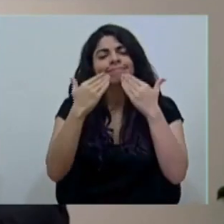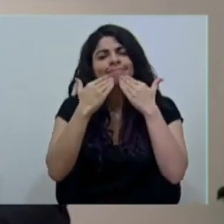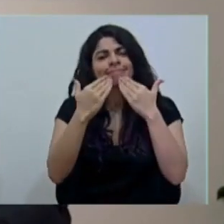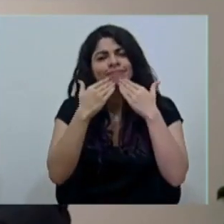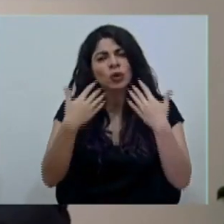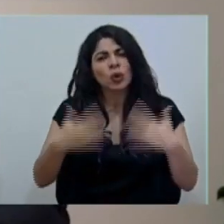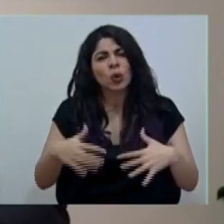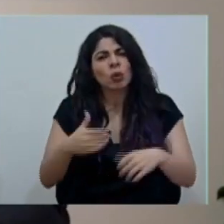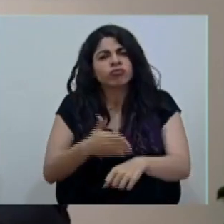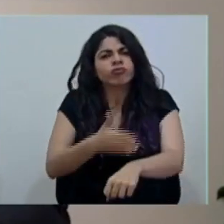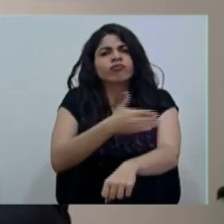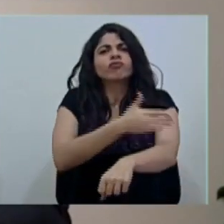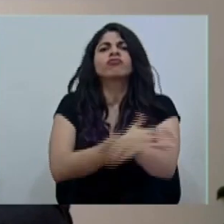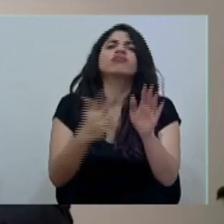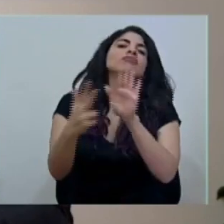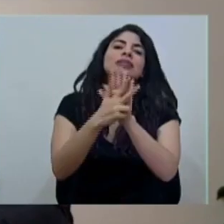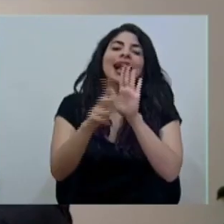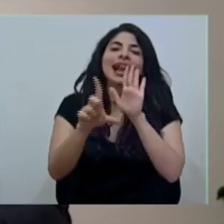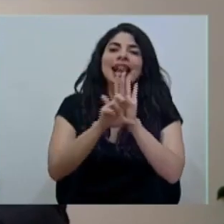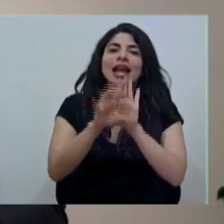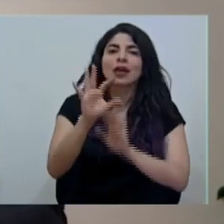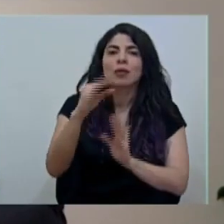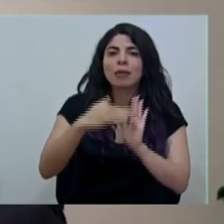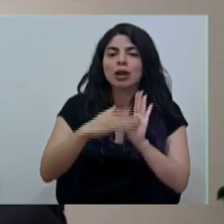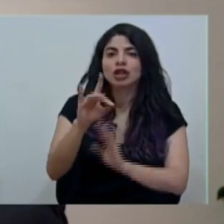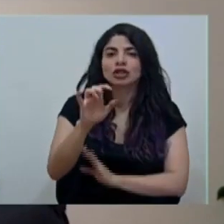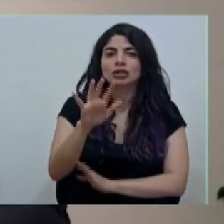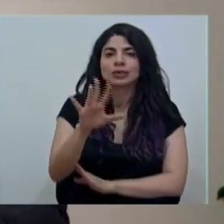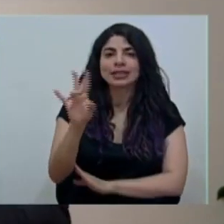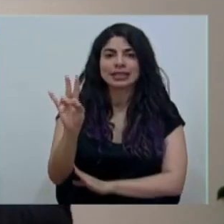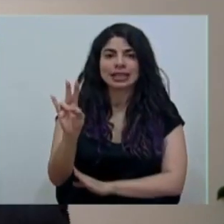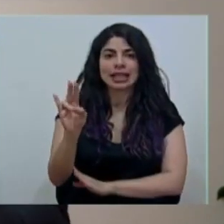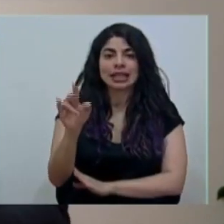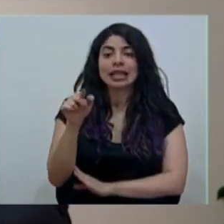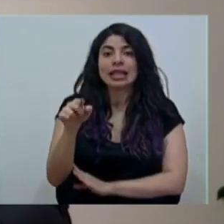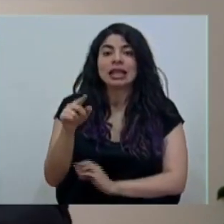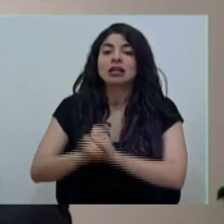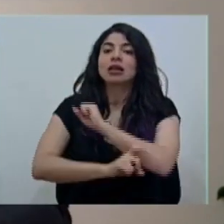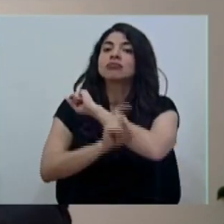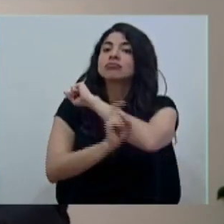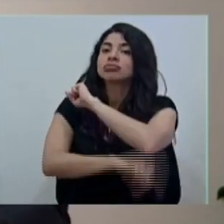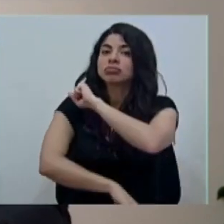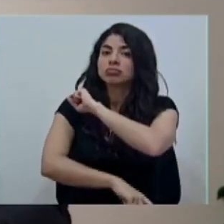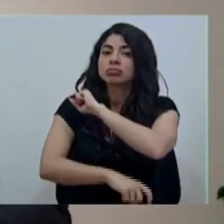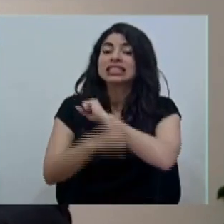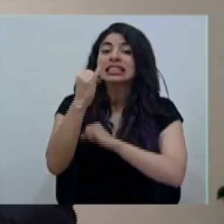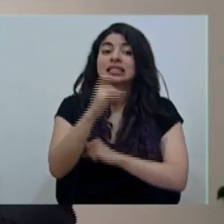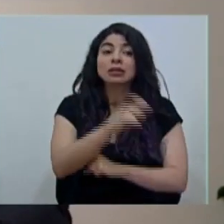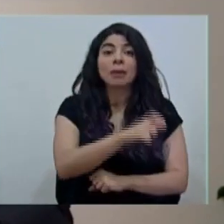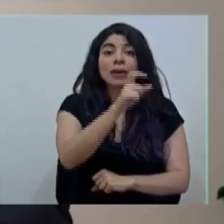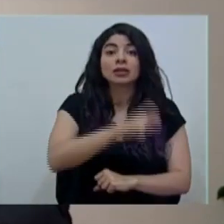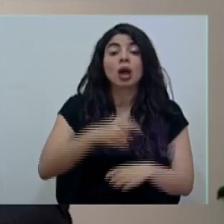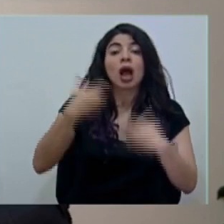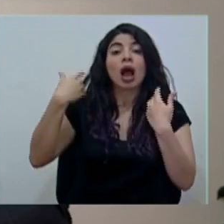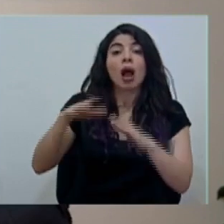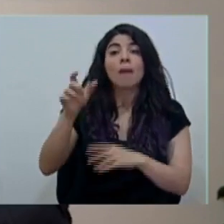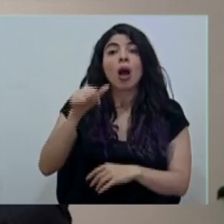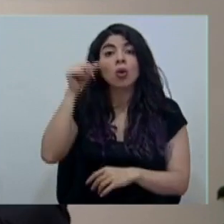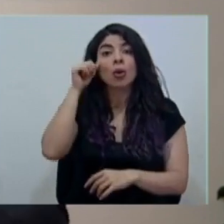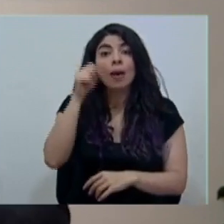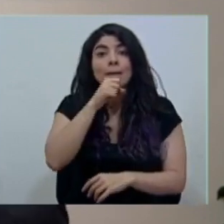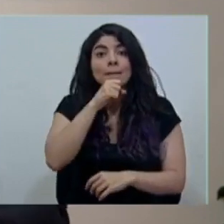avance con la aprobación de la Ley 9.857 que penaliza el abandono de esta población.